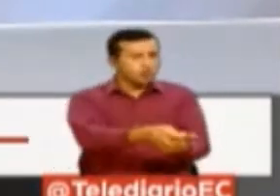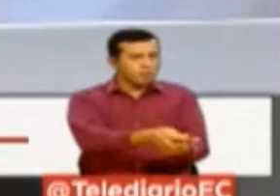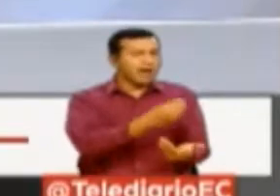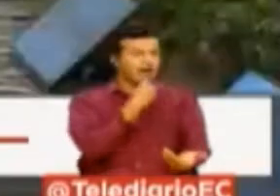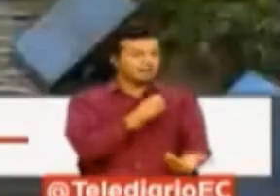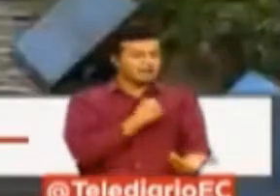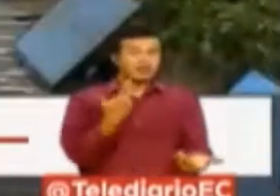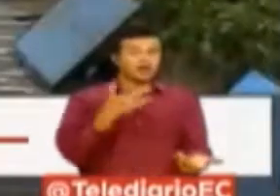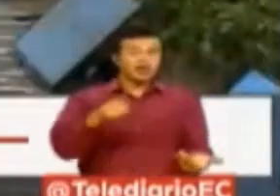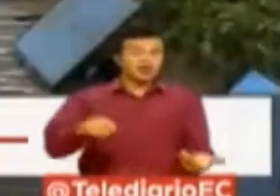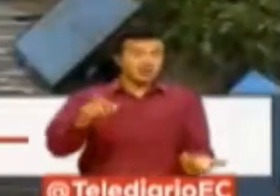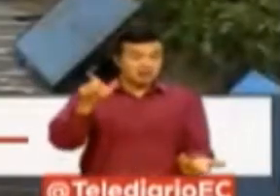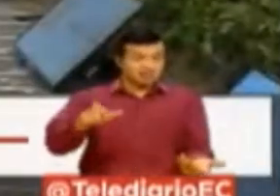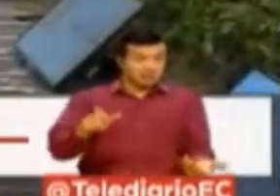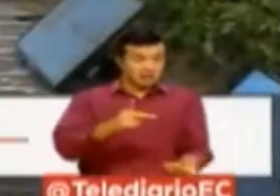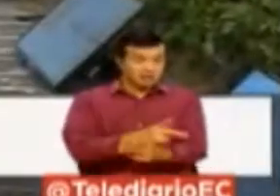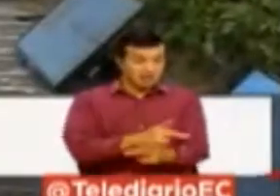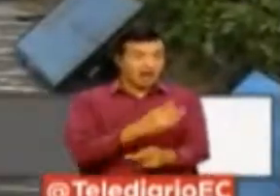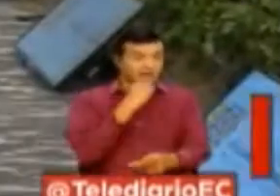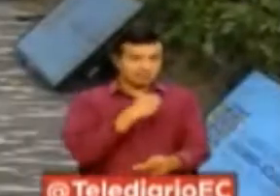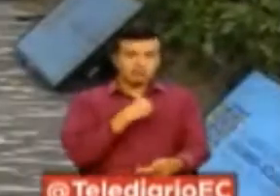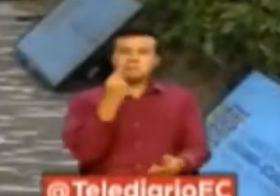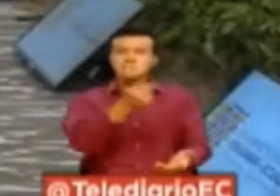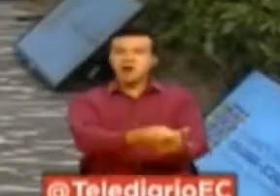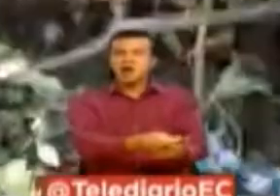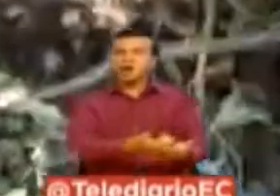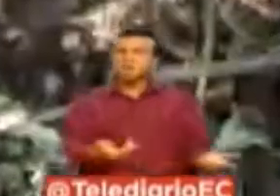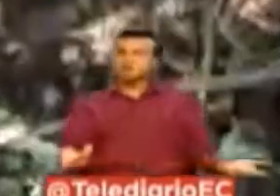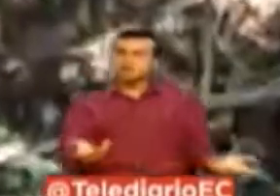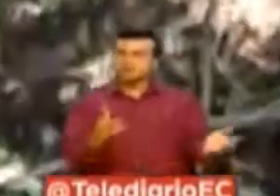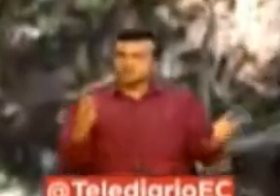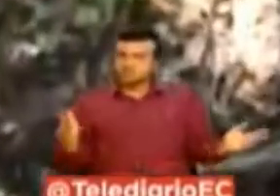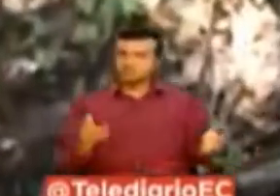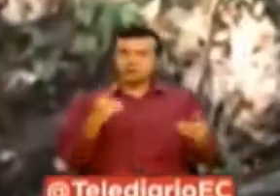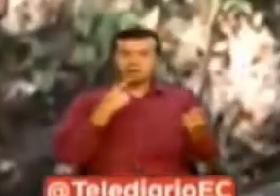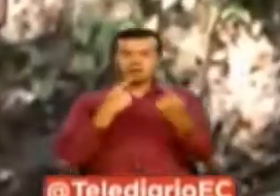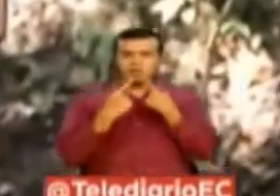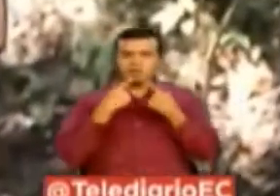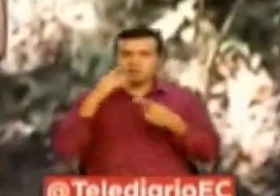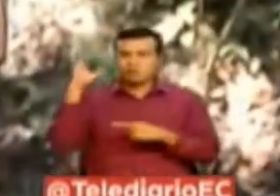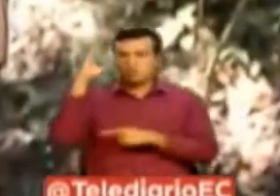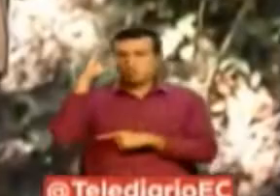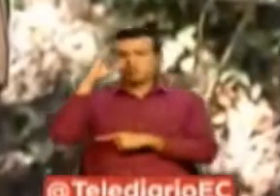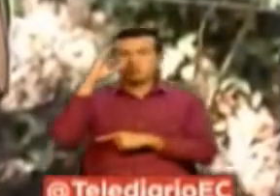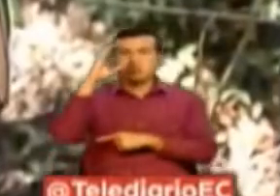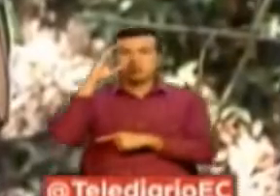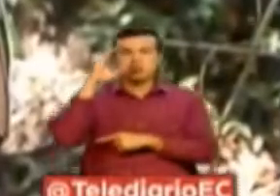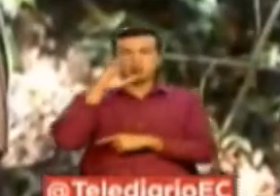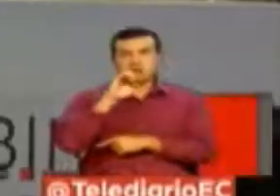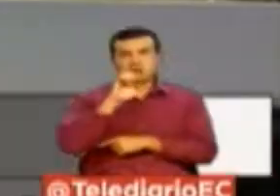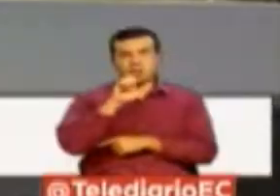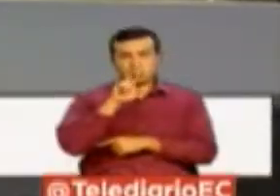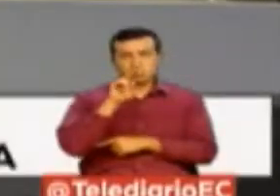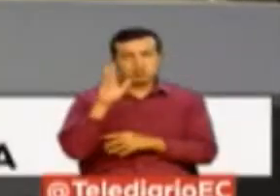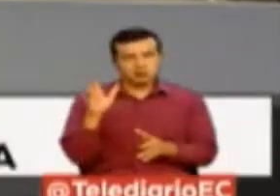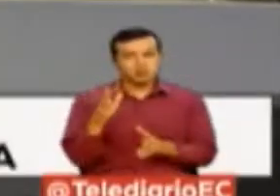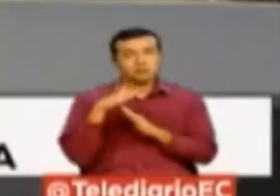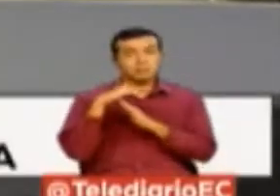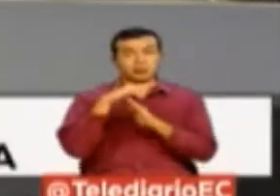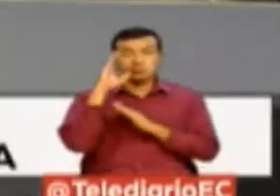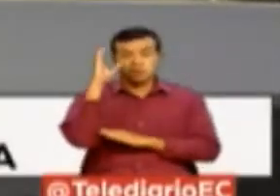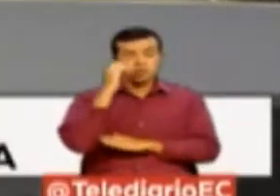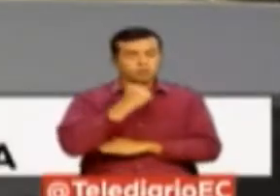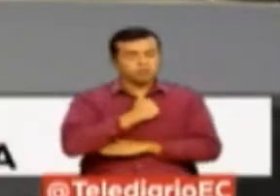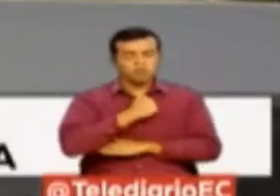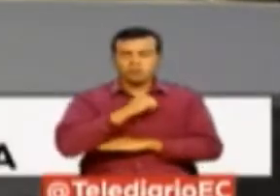capturarlo por ello el gobierno ecuatoriano ha ratificado su compromiso de impulsar los diálogos de paz entre colombia y el ejército de liberación nacional la paz de colombia